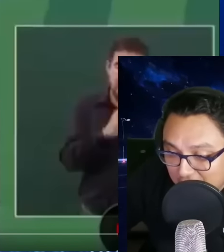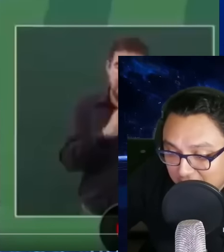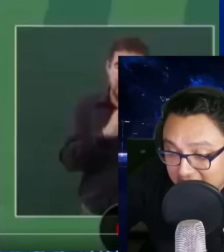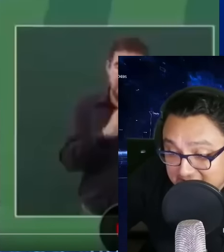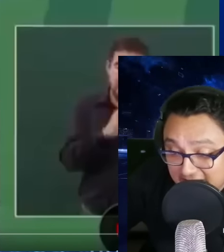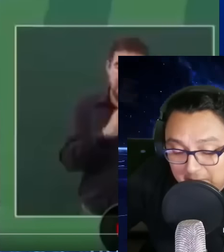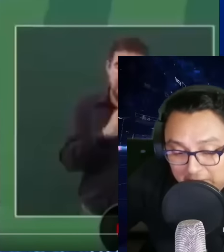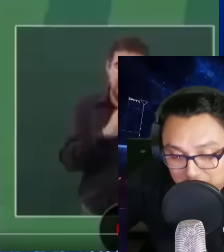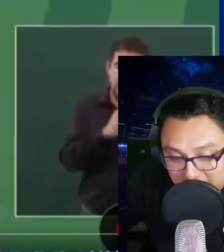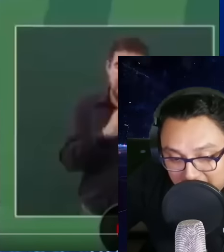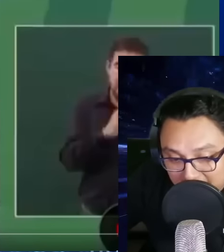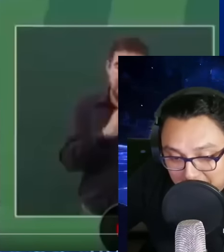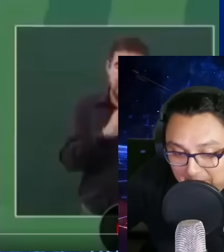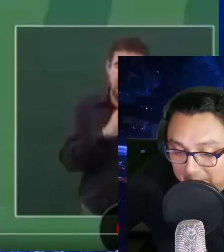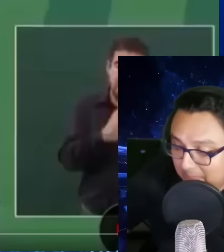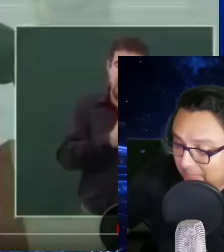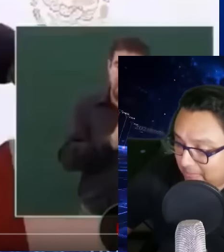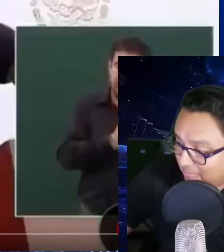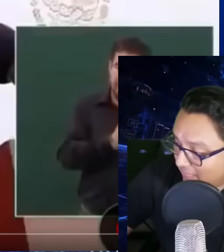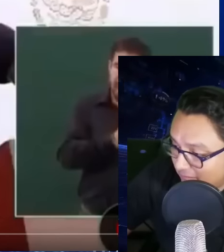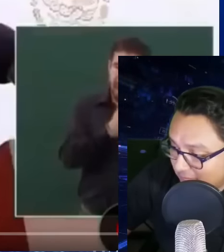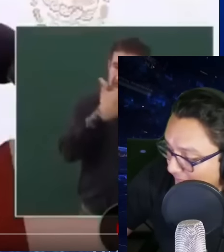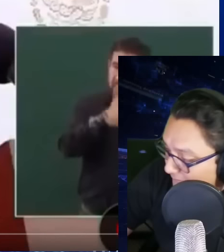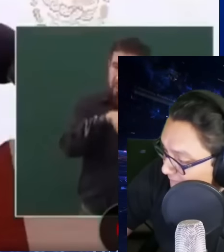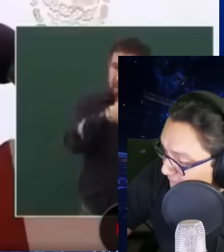la conferencia matutina.